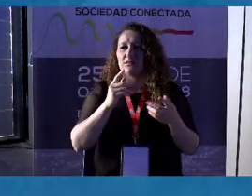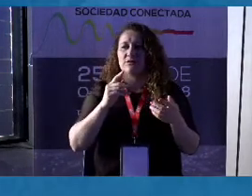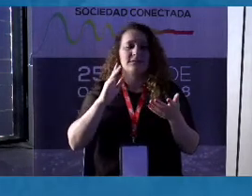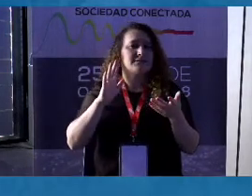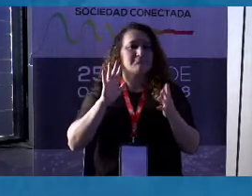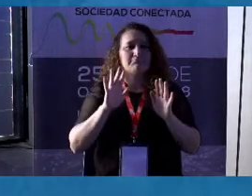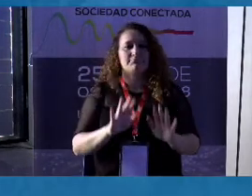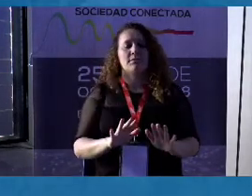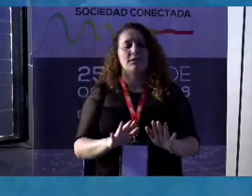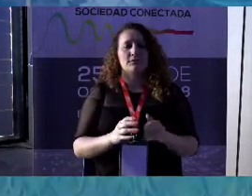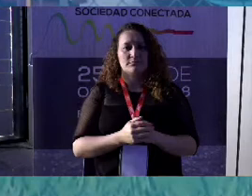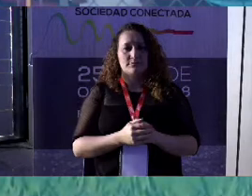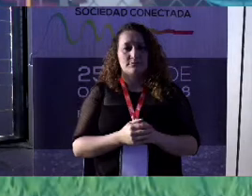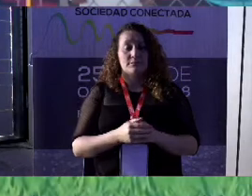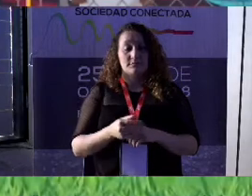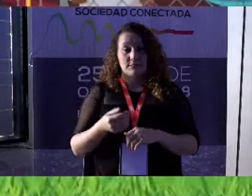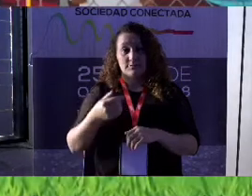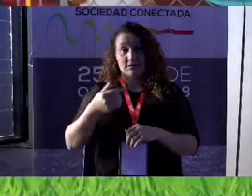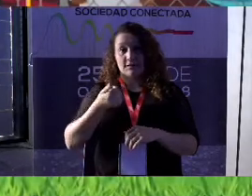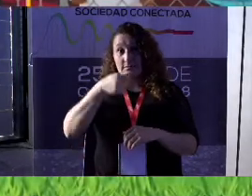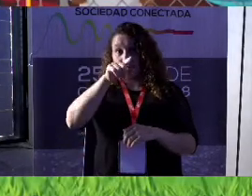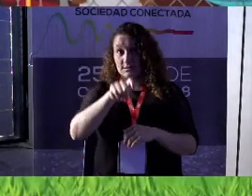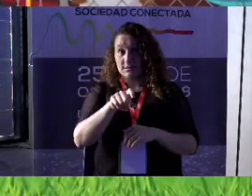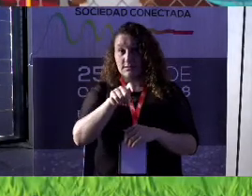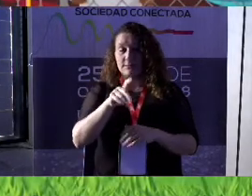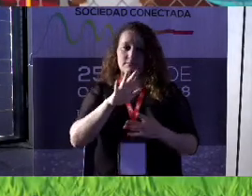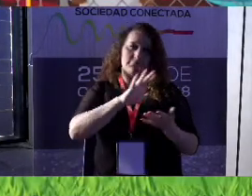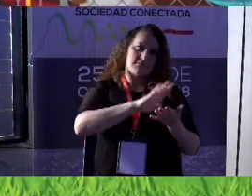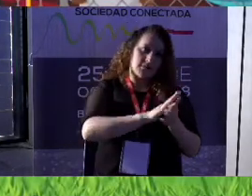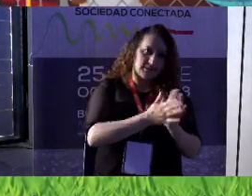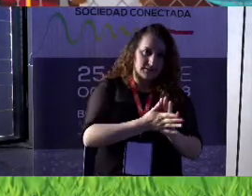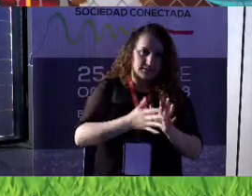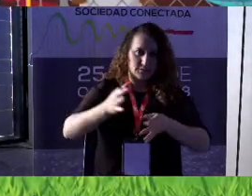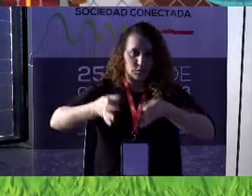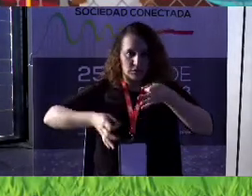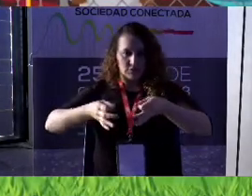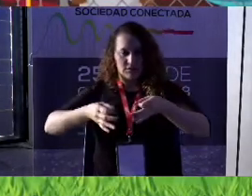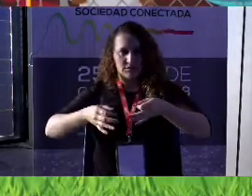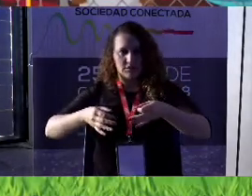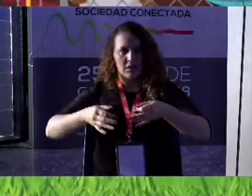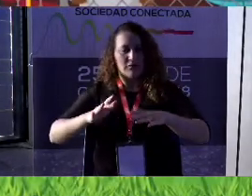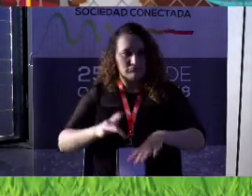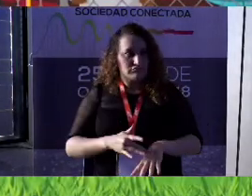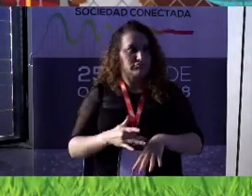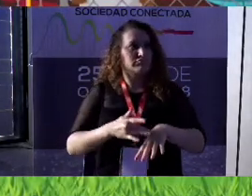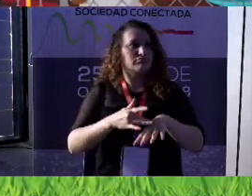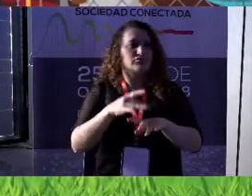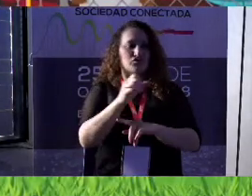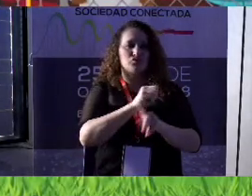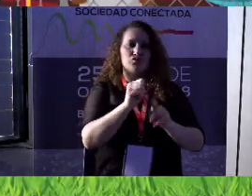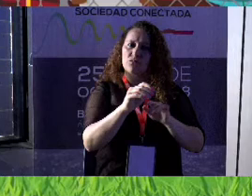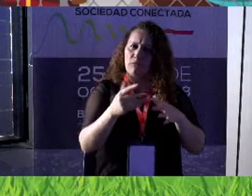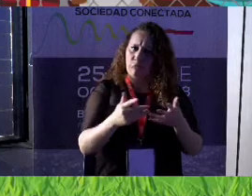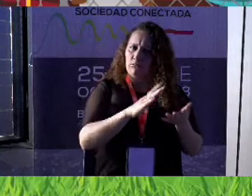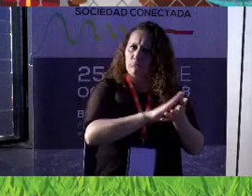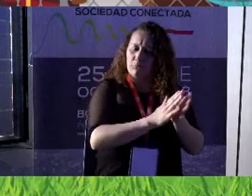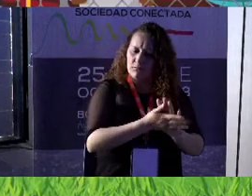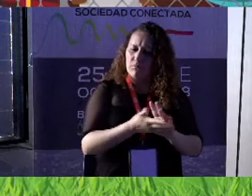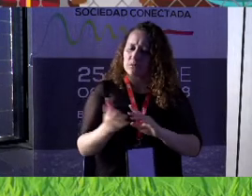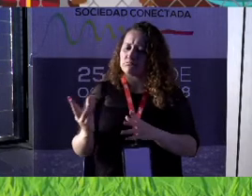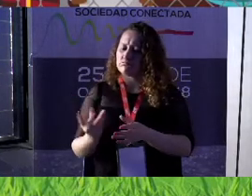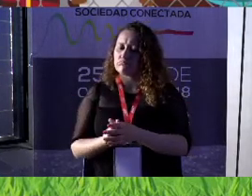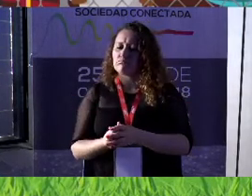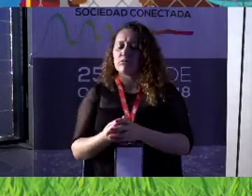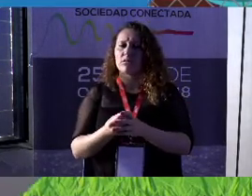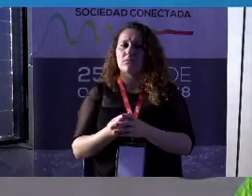16 paz y Justicia promover sociedades pacíficas e inclusivas facilitar el acceso a la justicia para todas